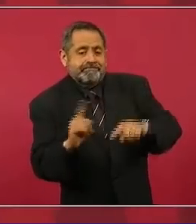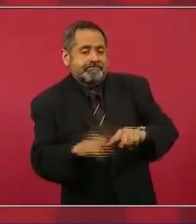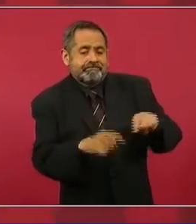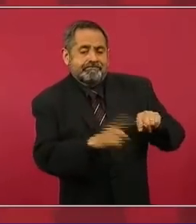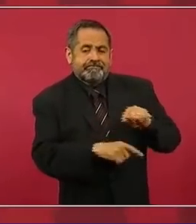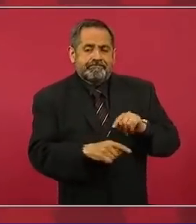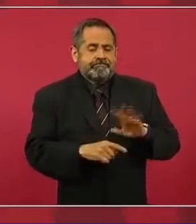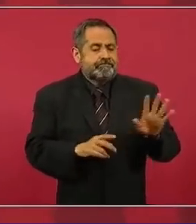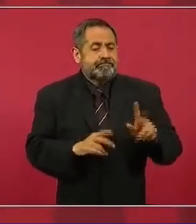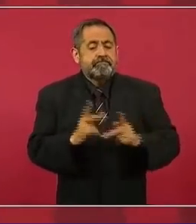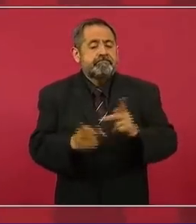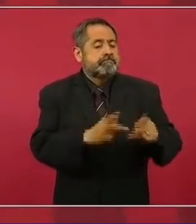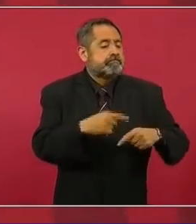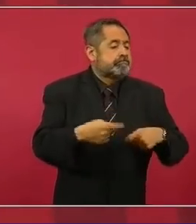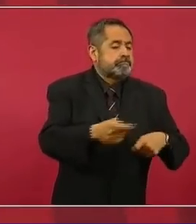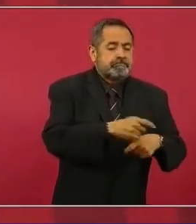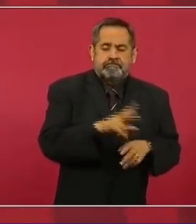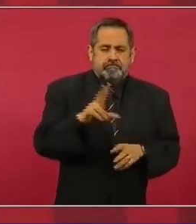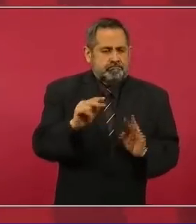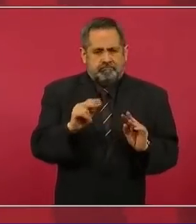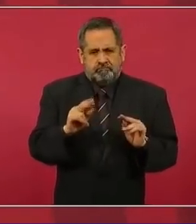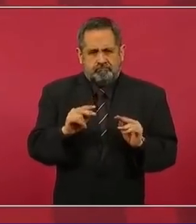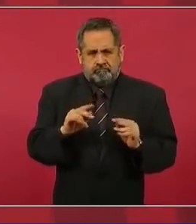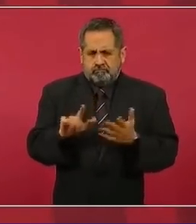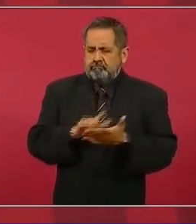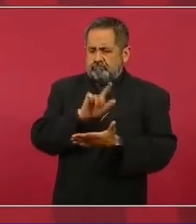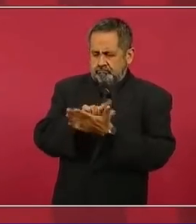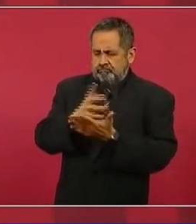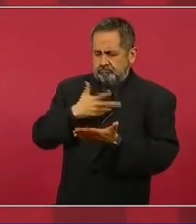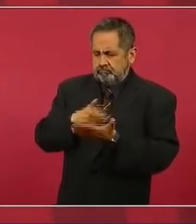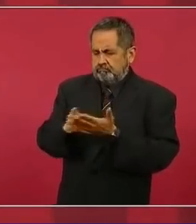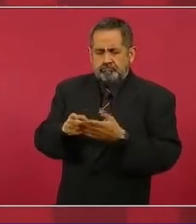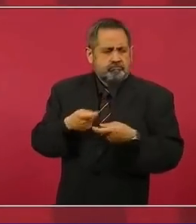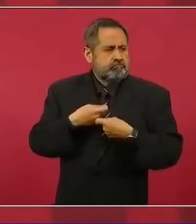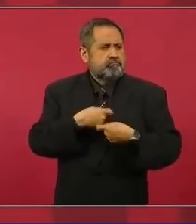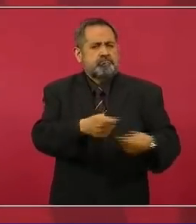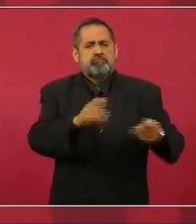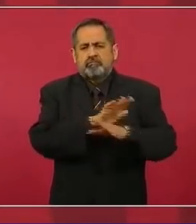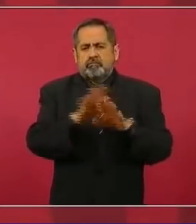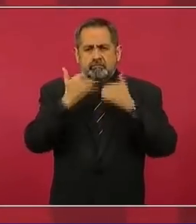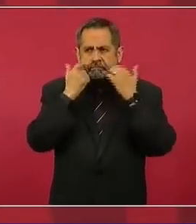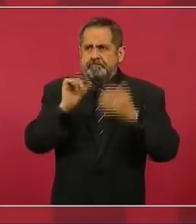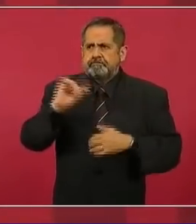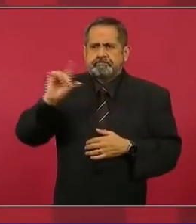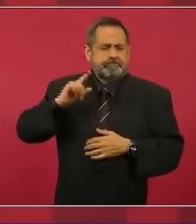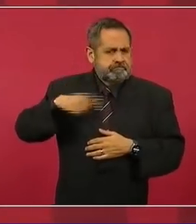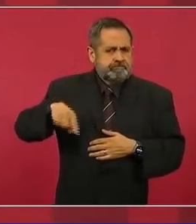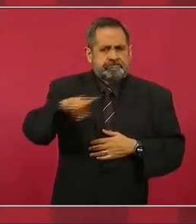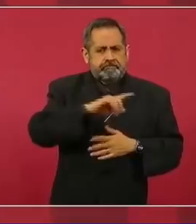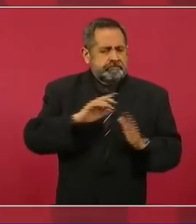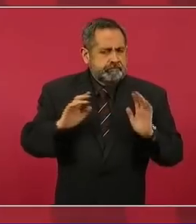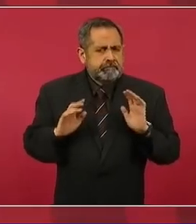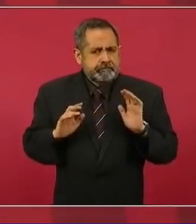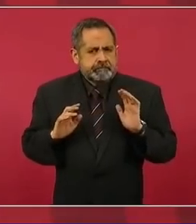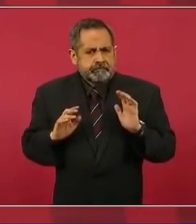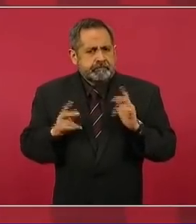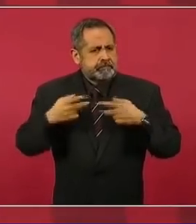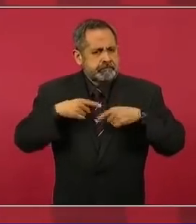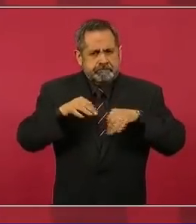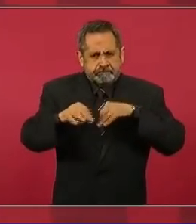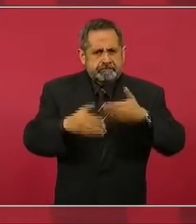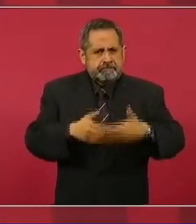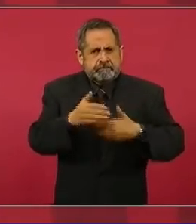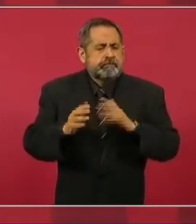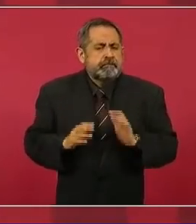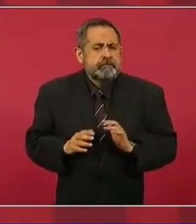las prestaciones a las que por ley tiene derecho cualquier funcionario, cualquier trabajador,